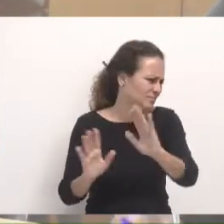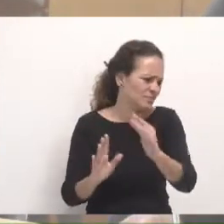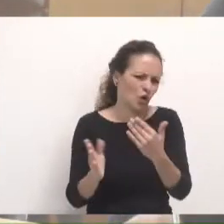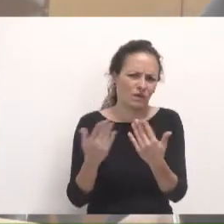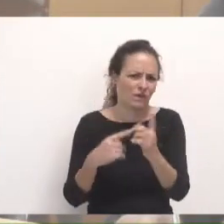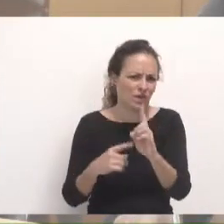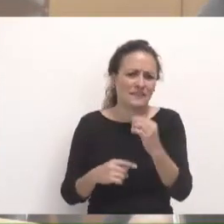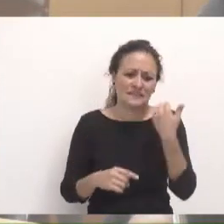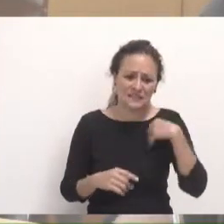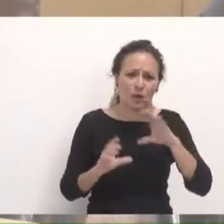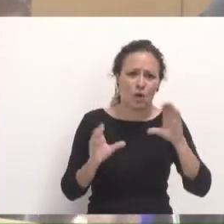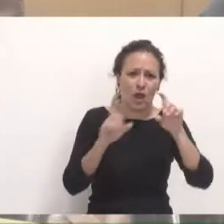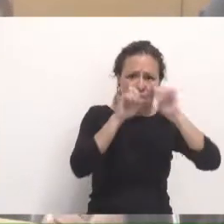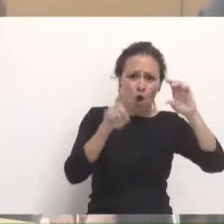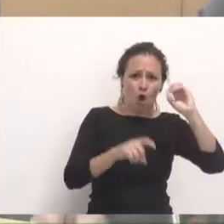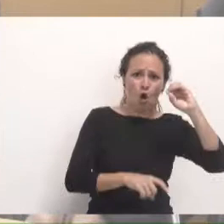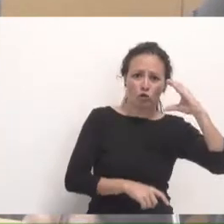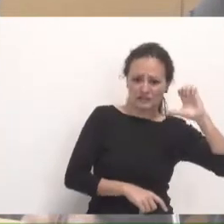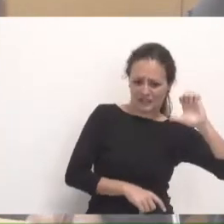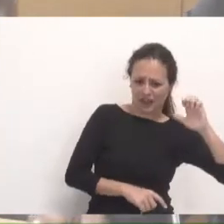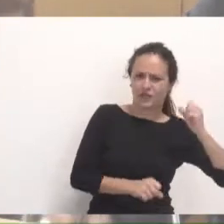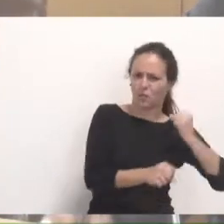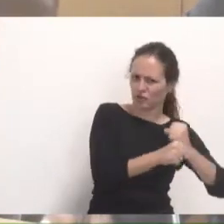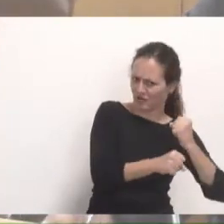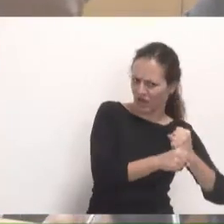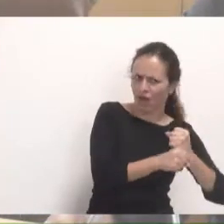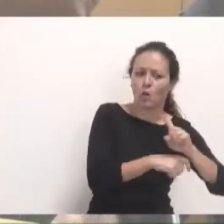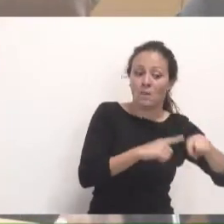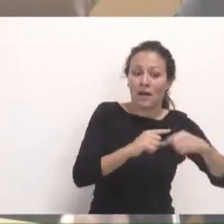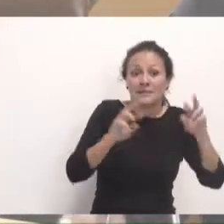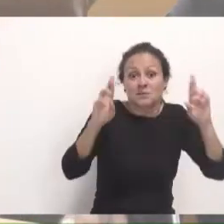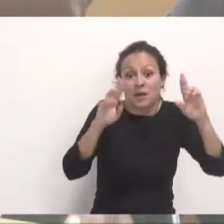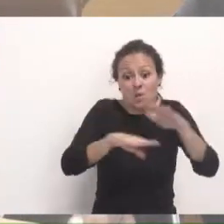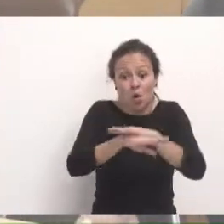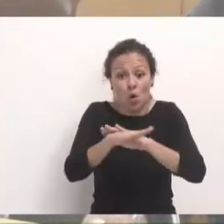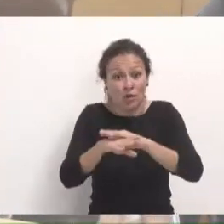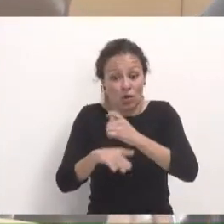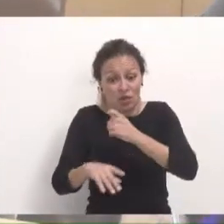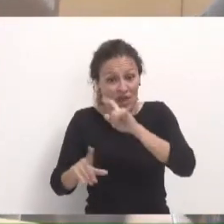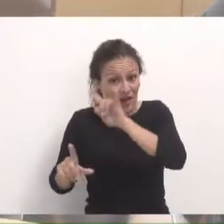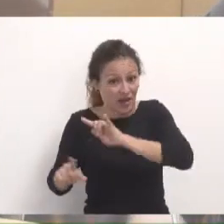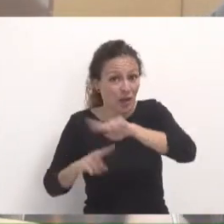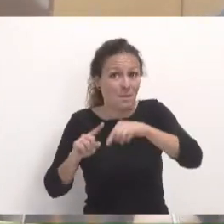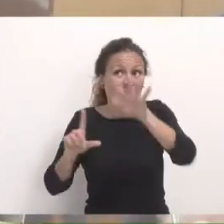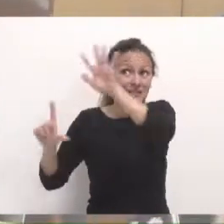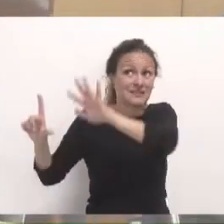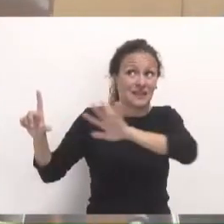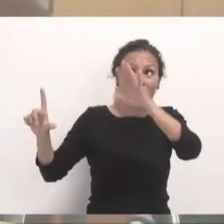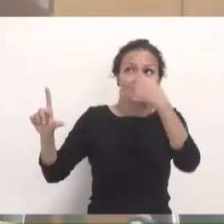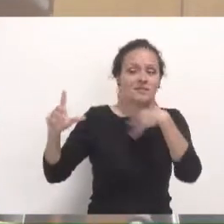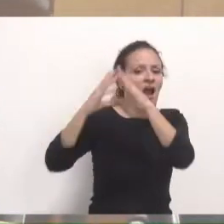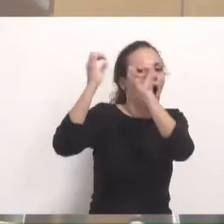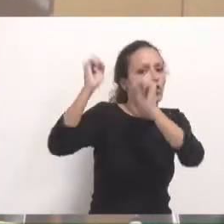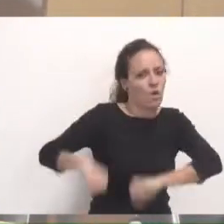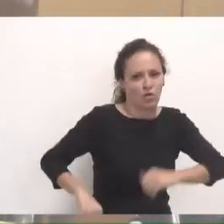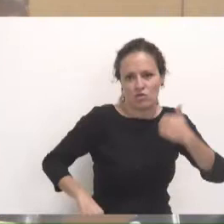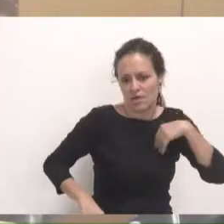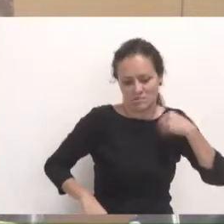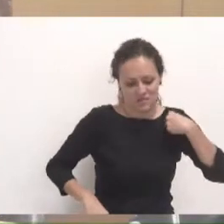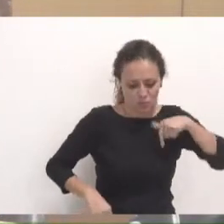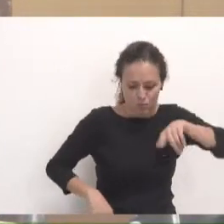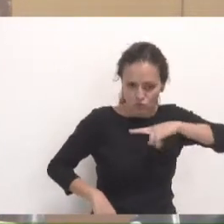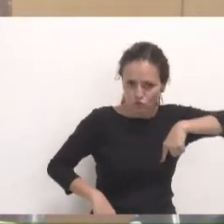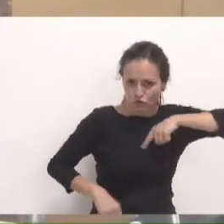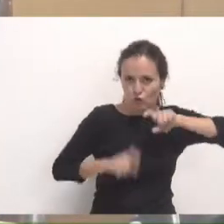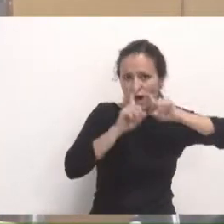OCE. Esperemos que el Gobierno de Canarias y el Gobierno del Estado se pongan de acuerdo en que, como así ha manifestado este Cabildo,